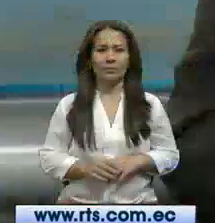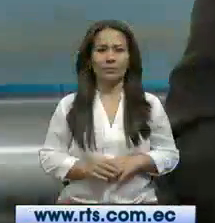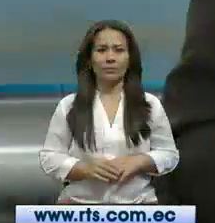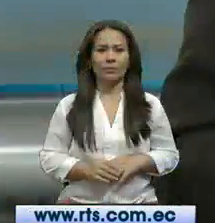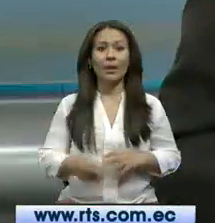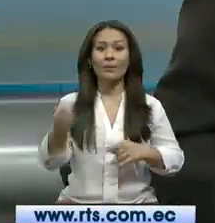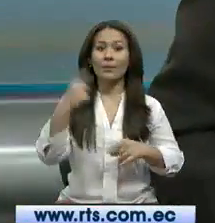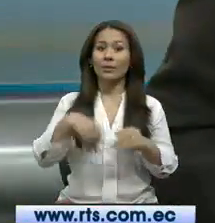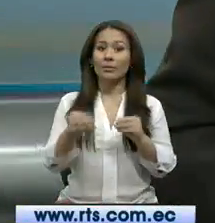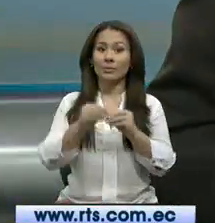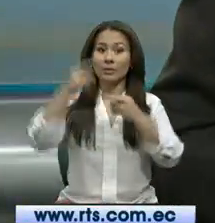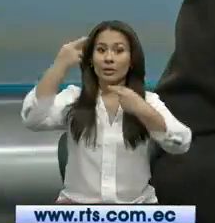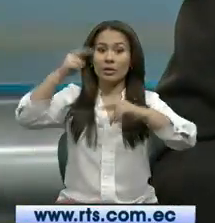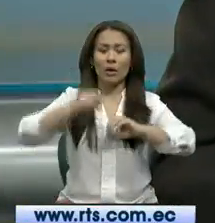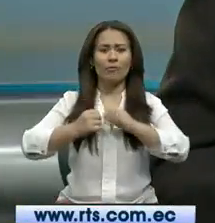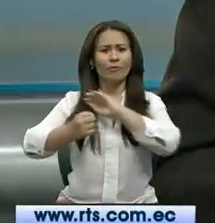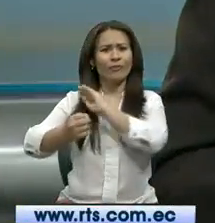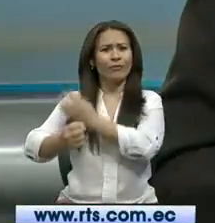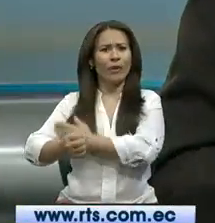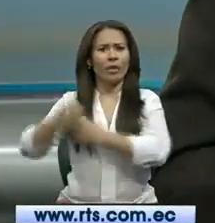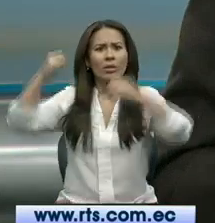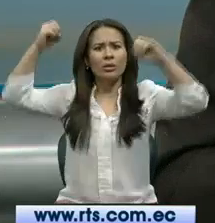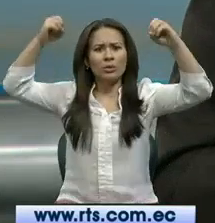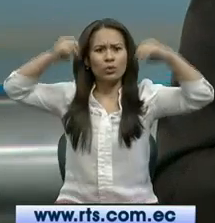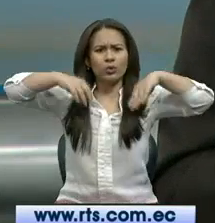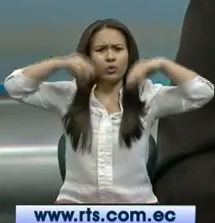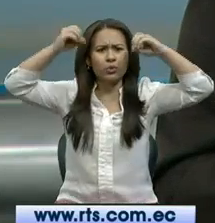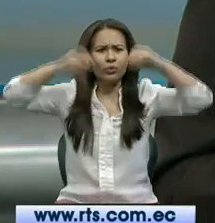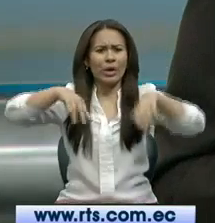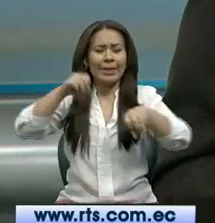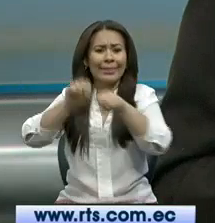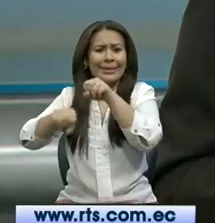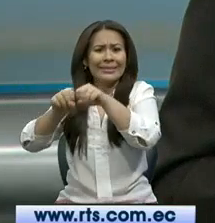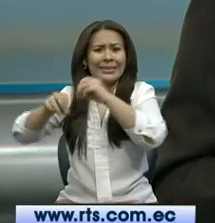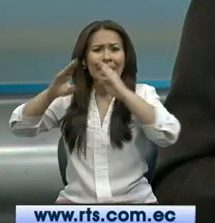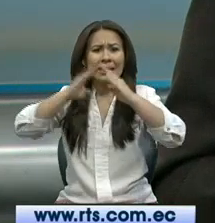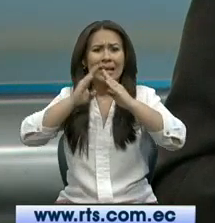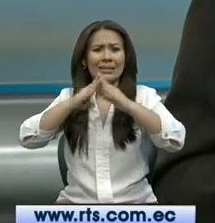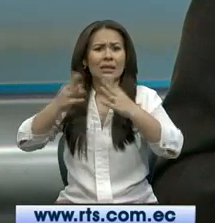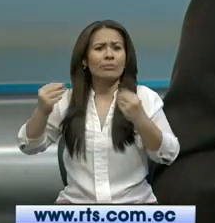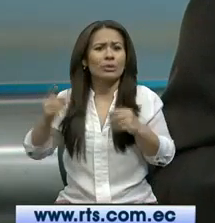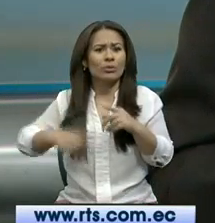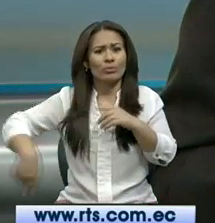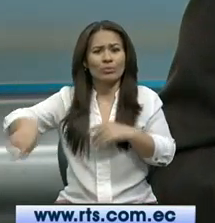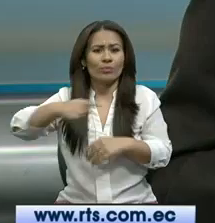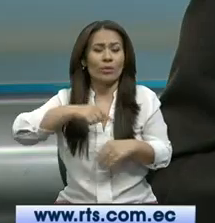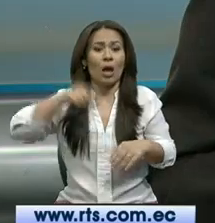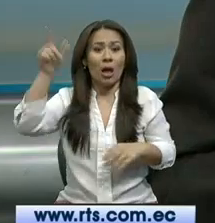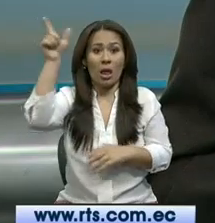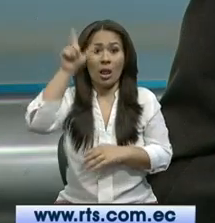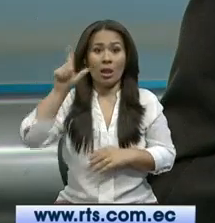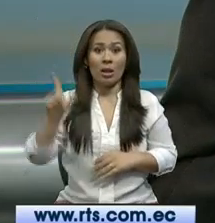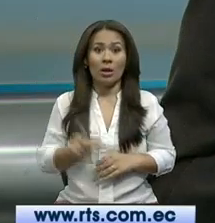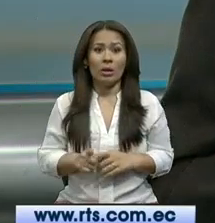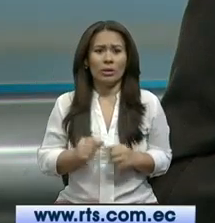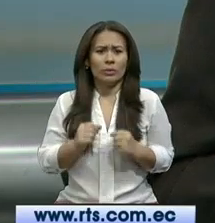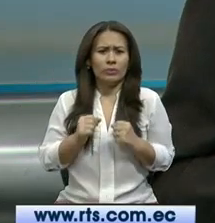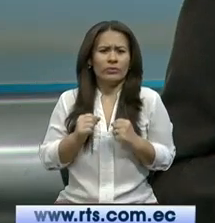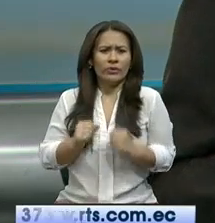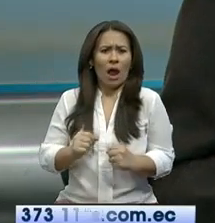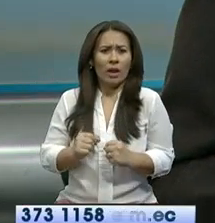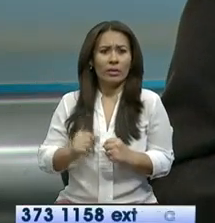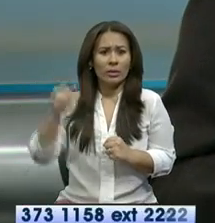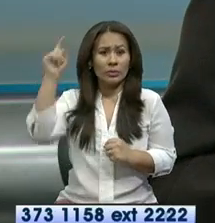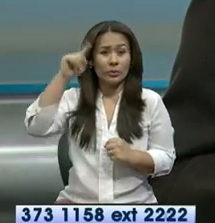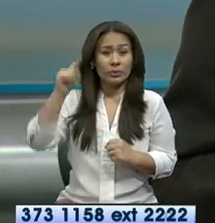De regreso con más información, una fuerte lluvia afectó varias viviendas y causó inundaciones en varios sectores de la ciudad de Loja. La tormenta duró alrededor